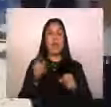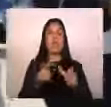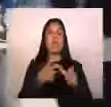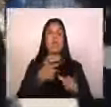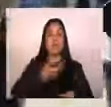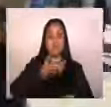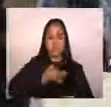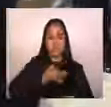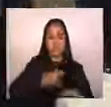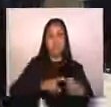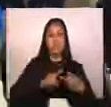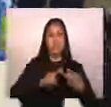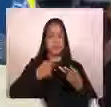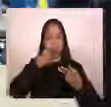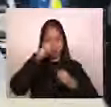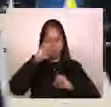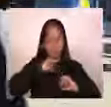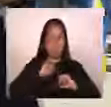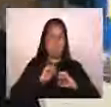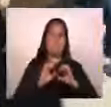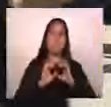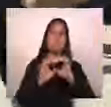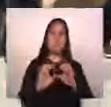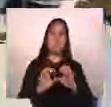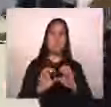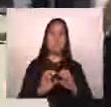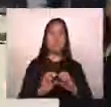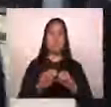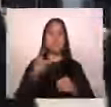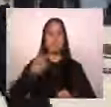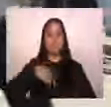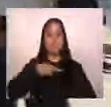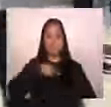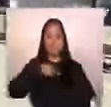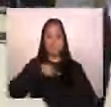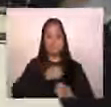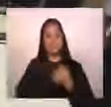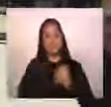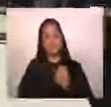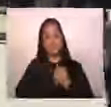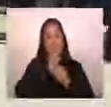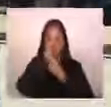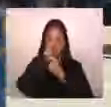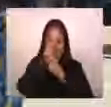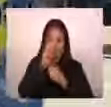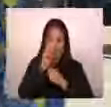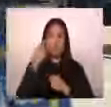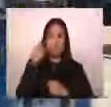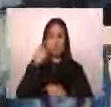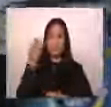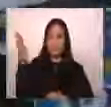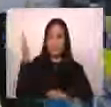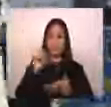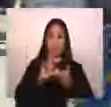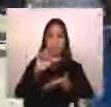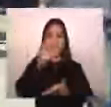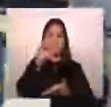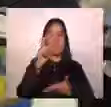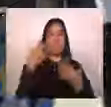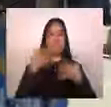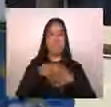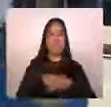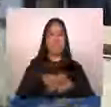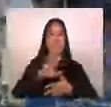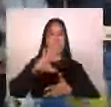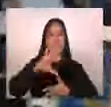la disciplina, la dedicación y el esfuerzo. Nuestro cariño y respeto al Colegio